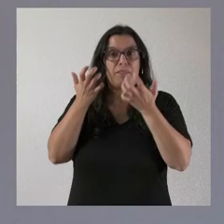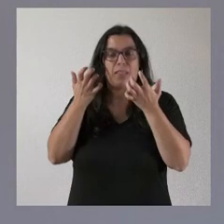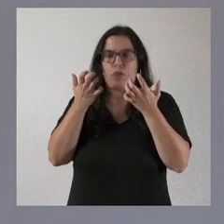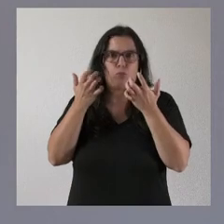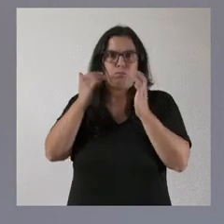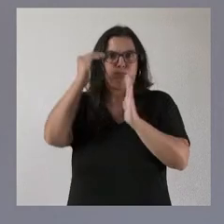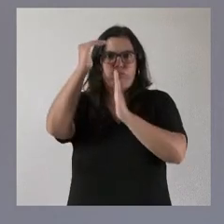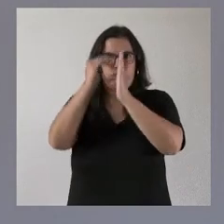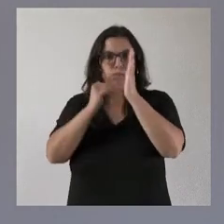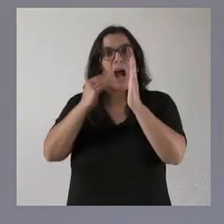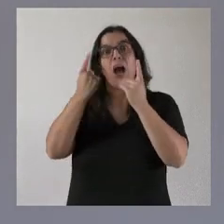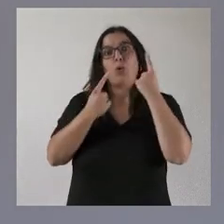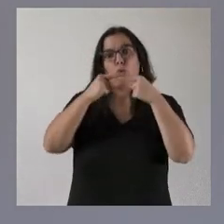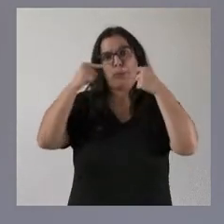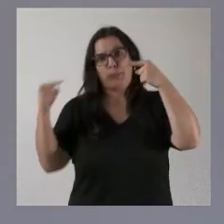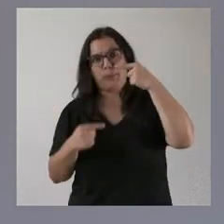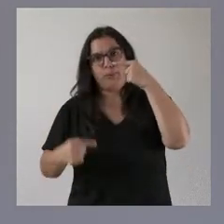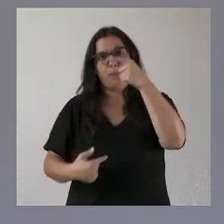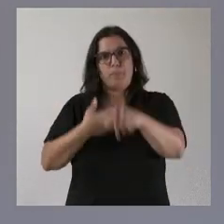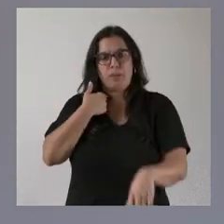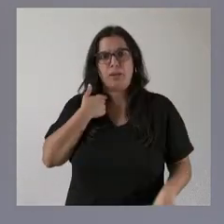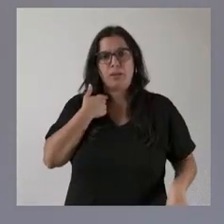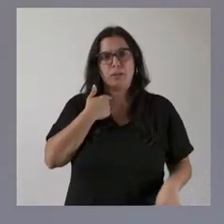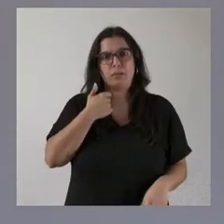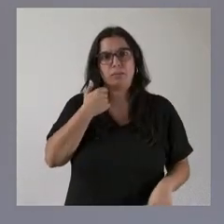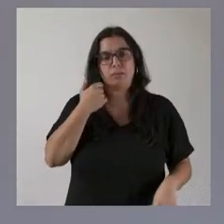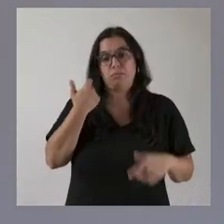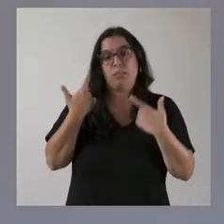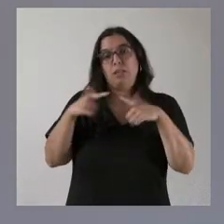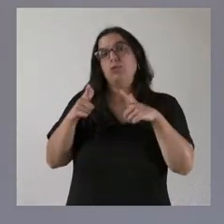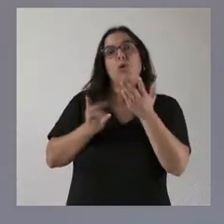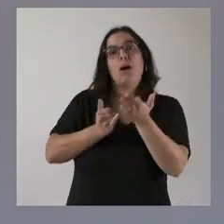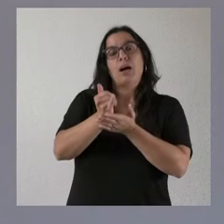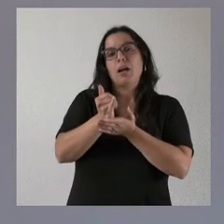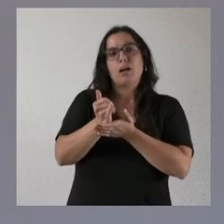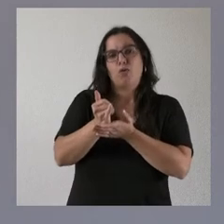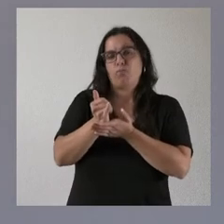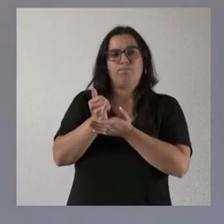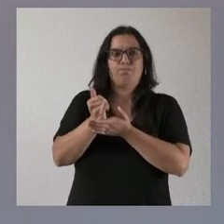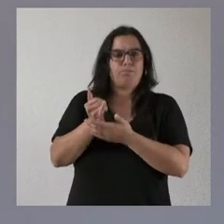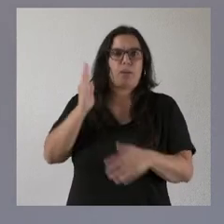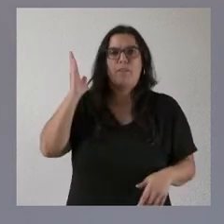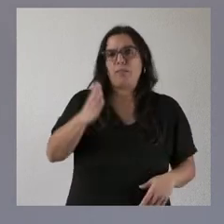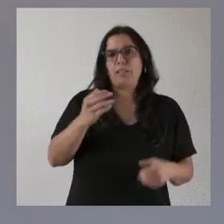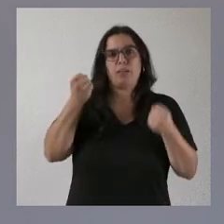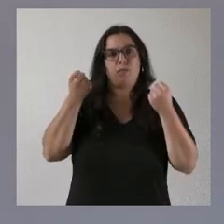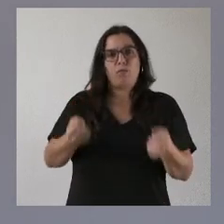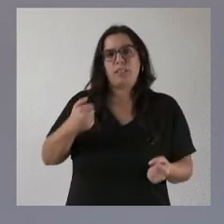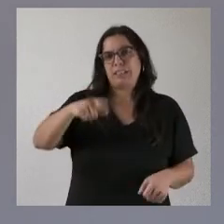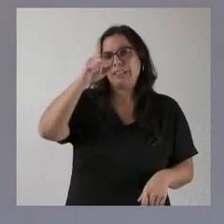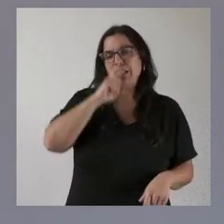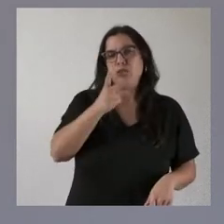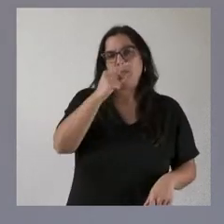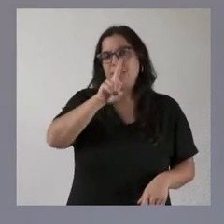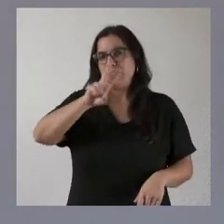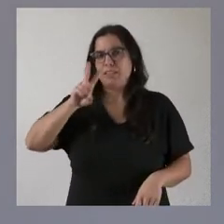pérdidas a muchas explotaciones agrícolas y por tanto el sector Agrario ha sido un sector muy perjudicado en este año 2022 a las